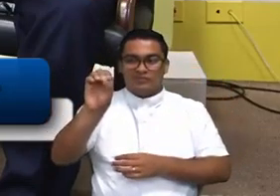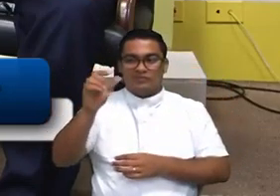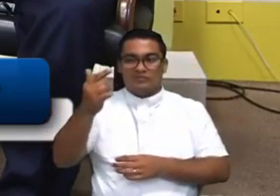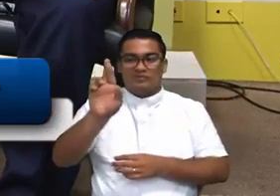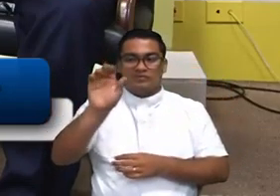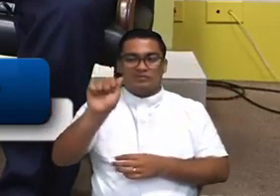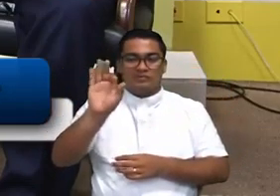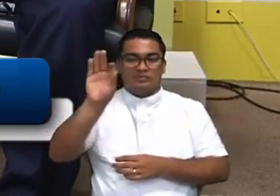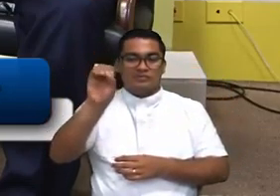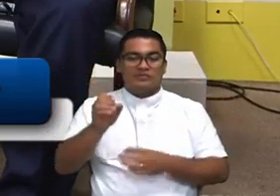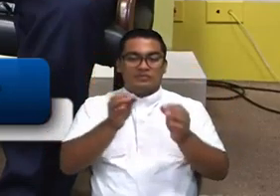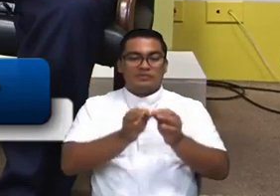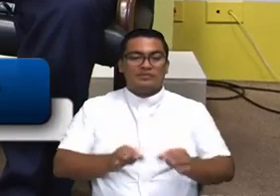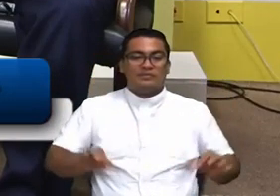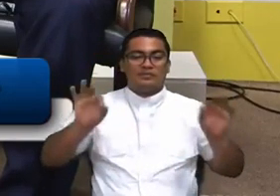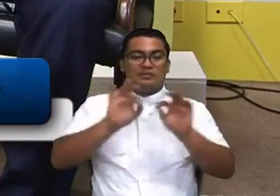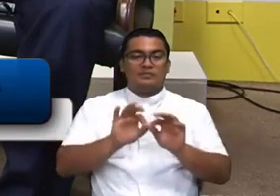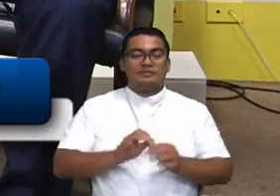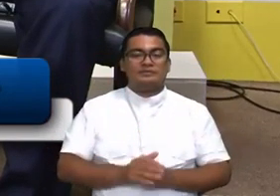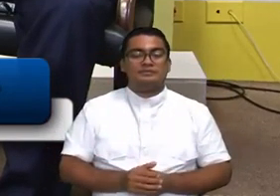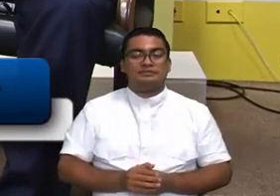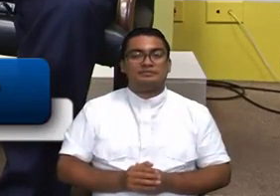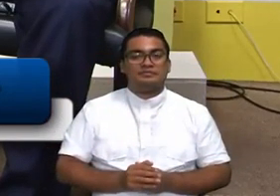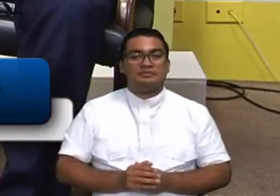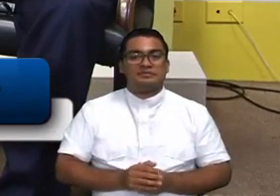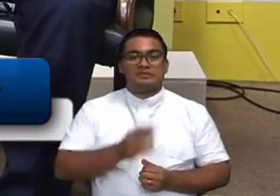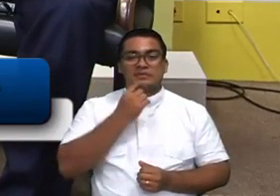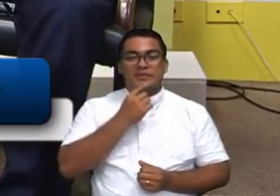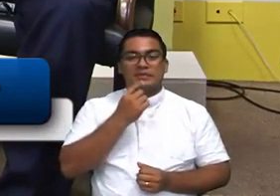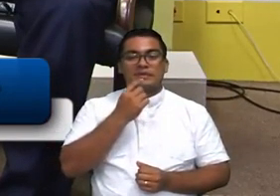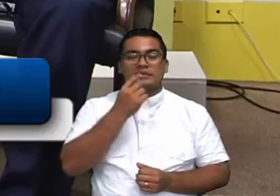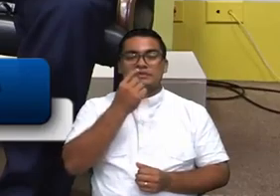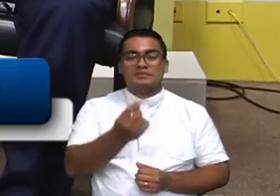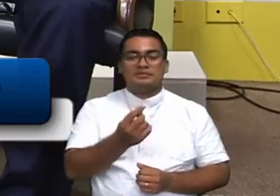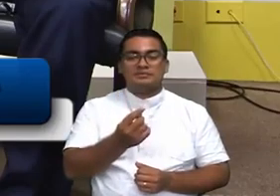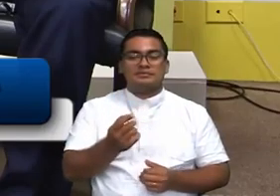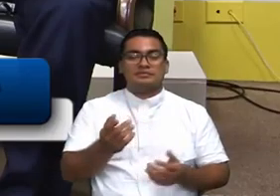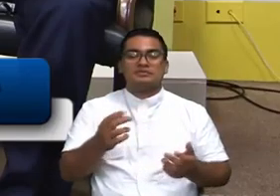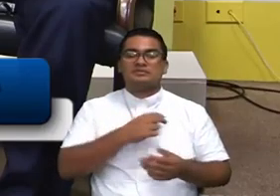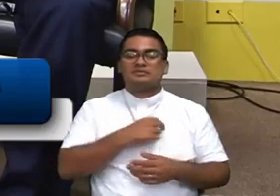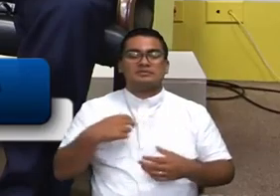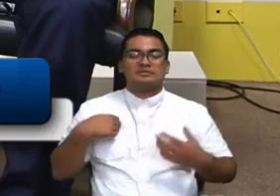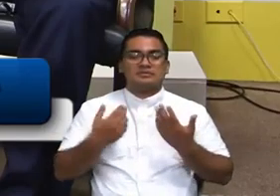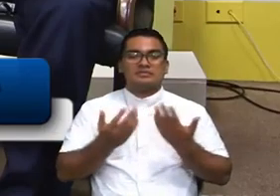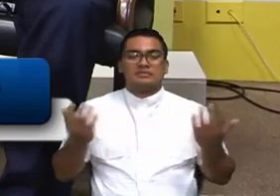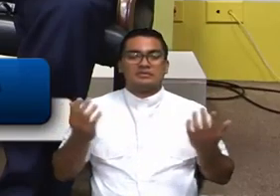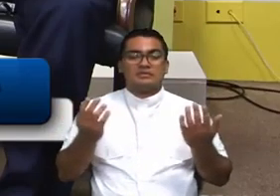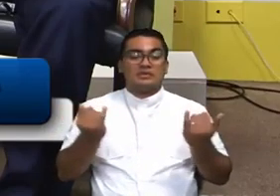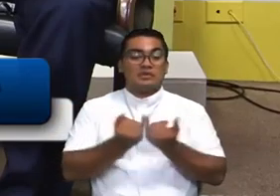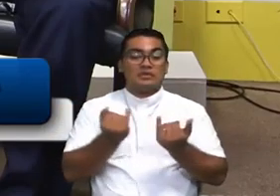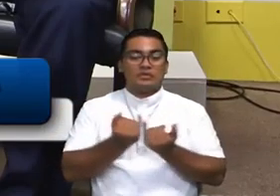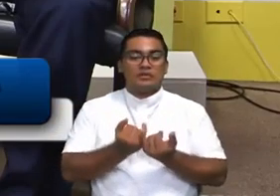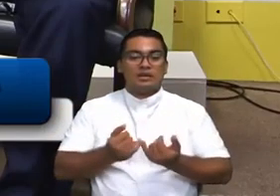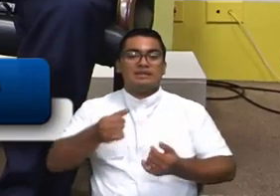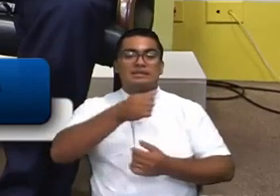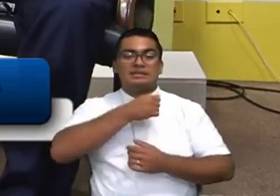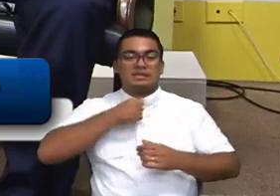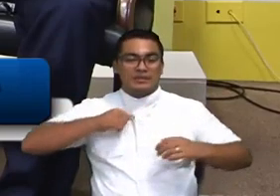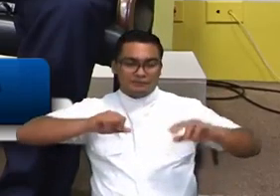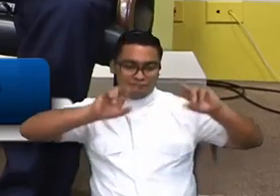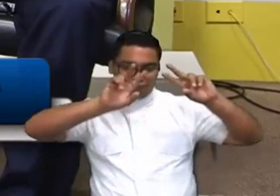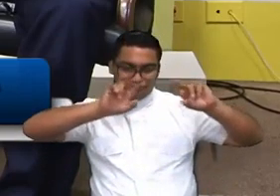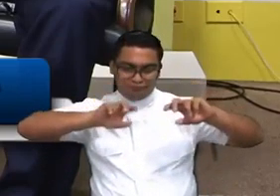radiología? Ok, principalmente el hacerle un examen de calidad de imagen a los